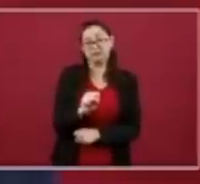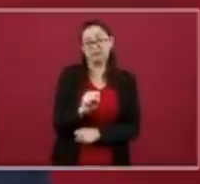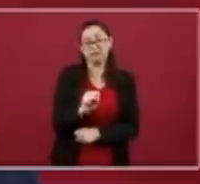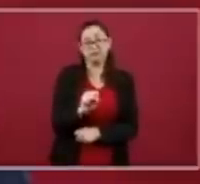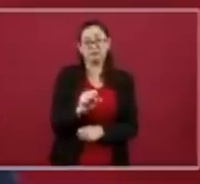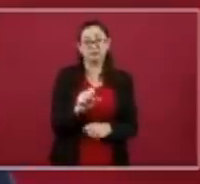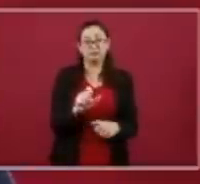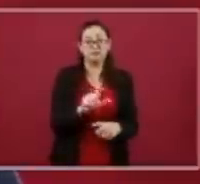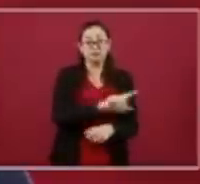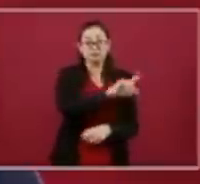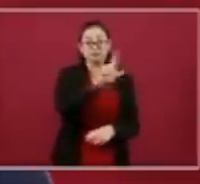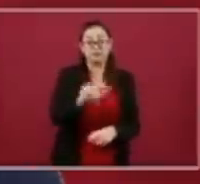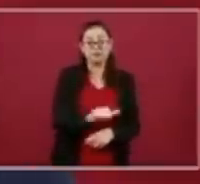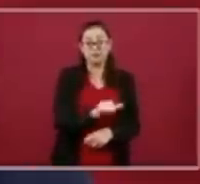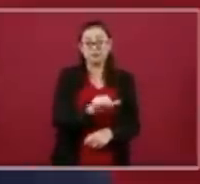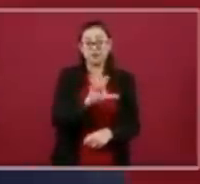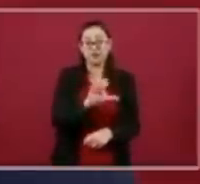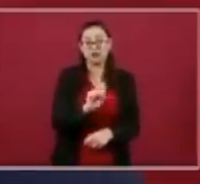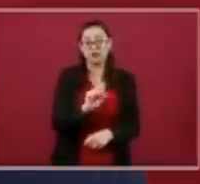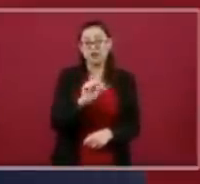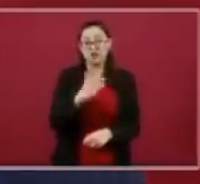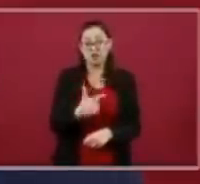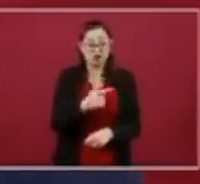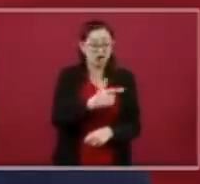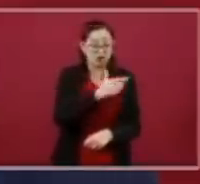al término del sexenio de Salinas,